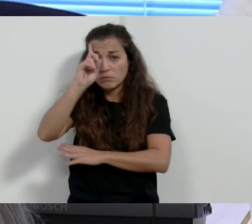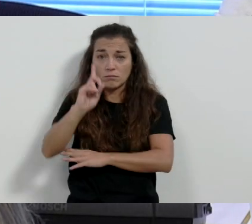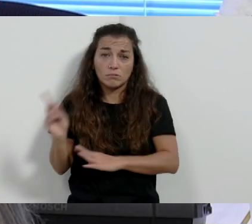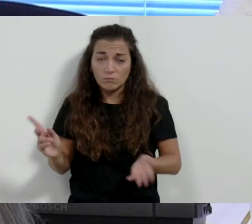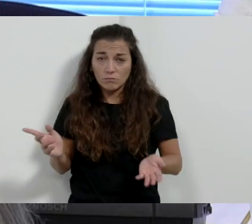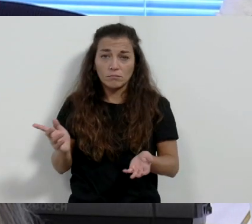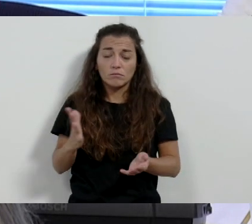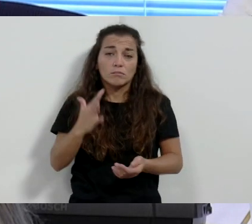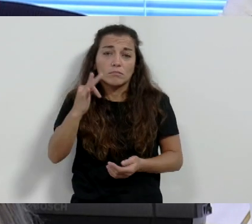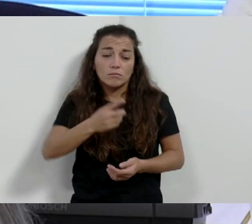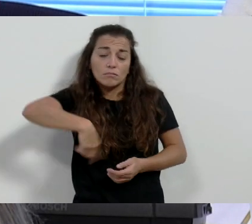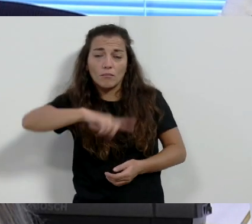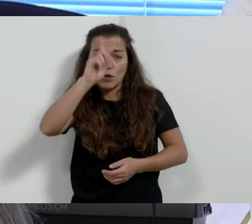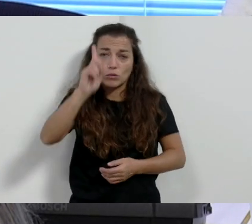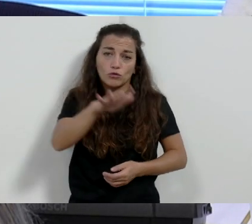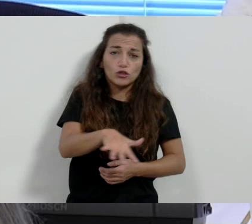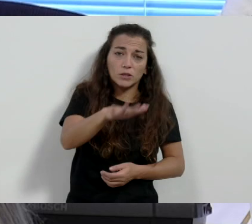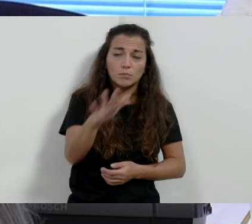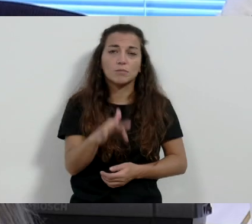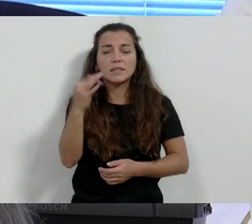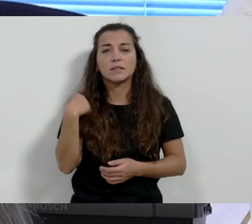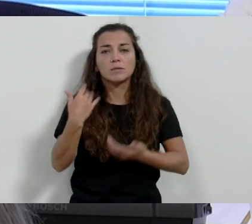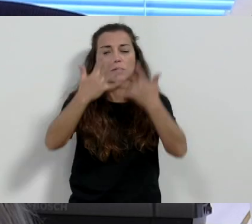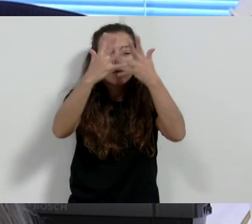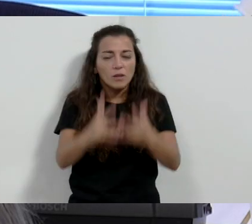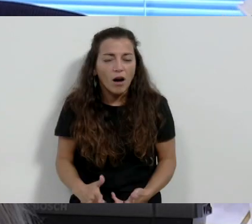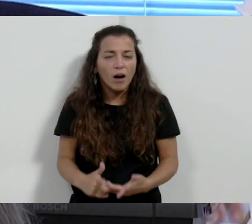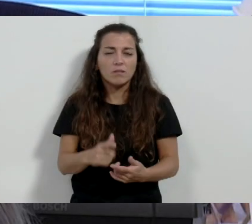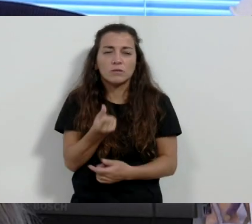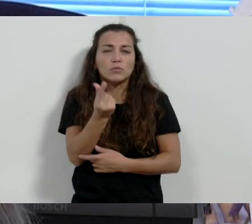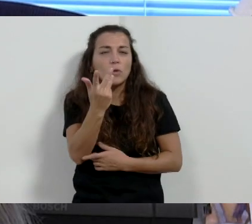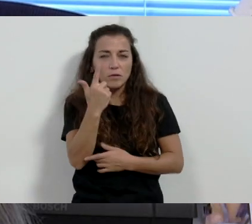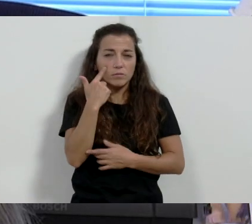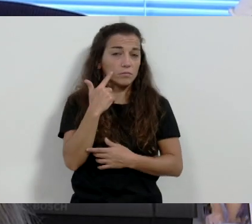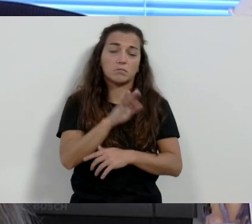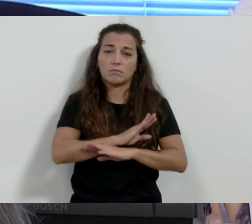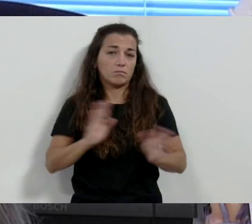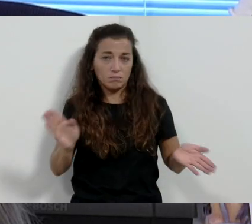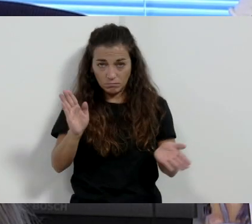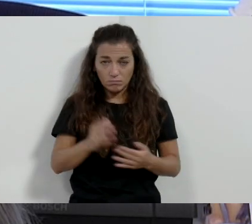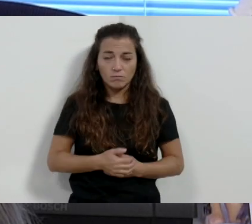no los conocemos ni tampoco conocemos ningún inventario de los mismos. También es la manera